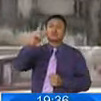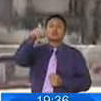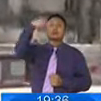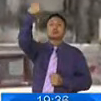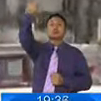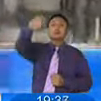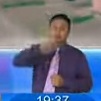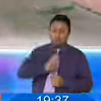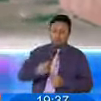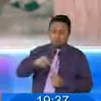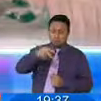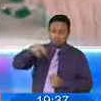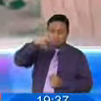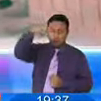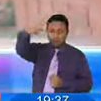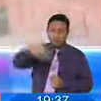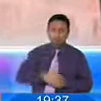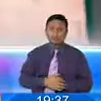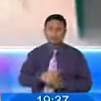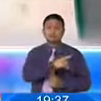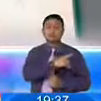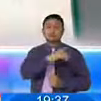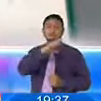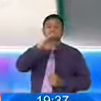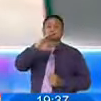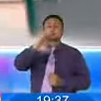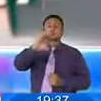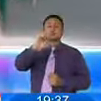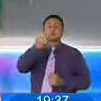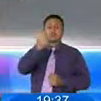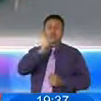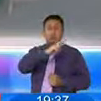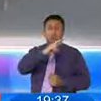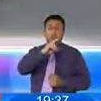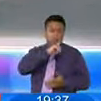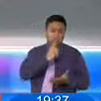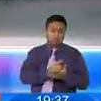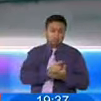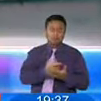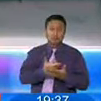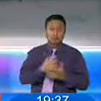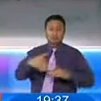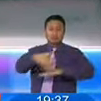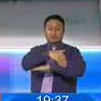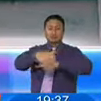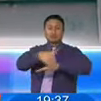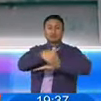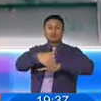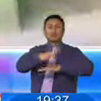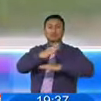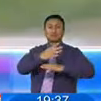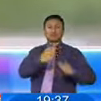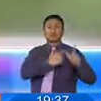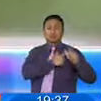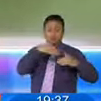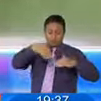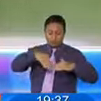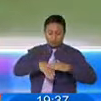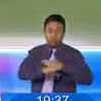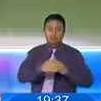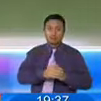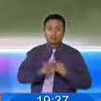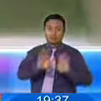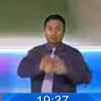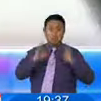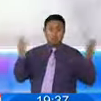otro, la José Mascot. Lo que nos contó don César Zúñiga lo constatamos. Ingresamos por el lado de la calle Avenida del Ejército y mientras estén las